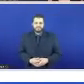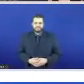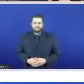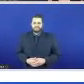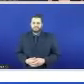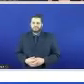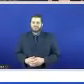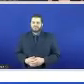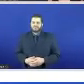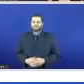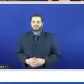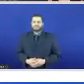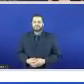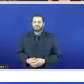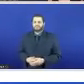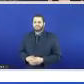Thanks.